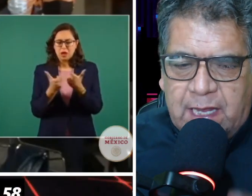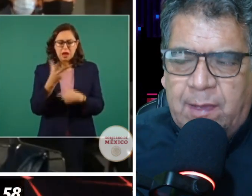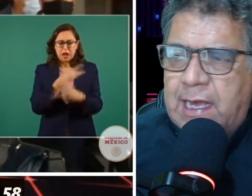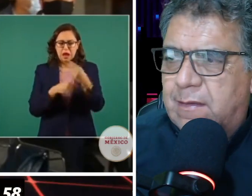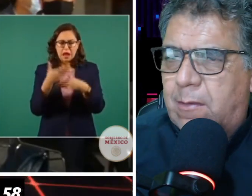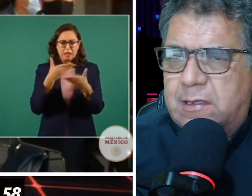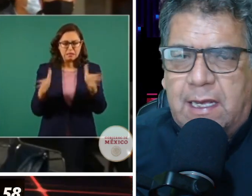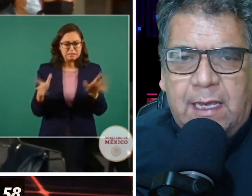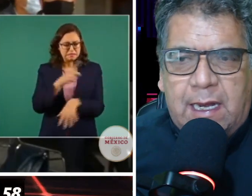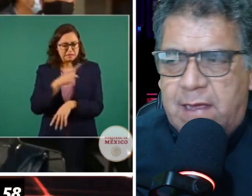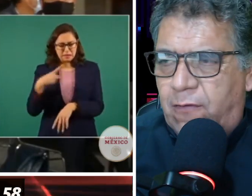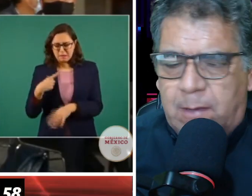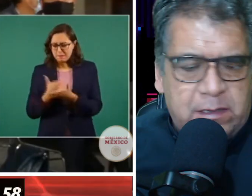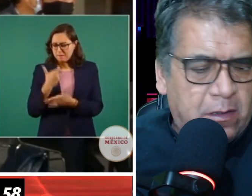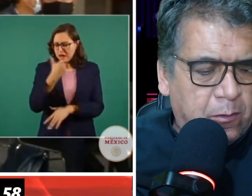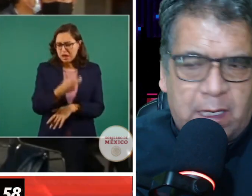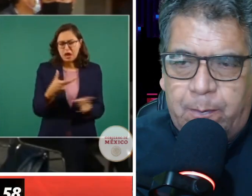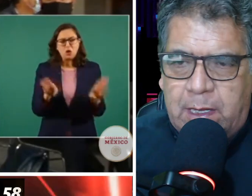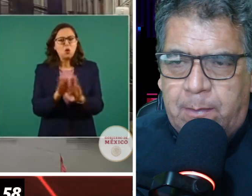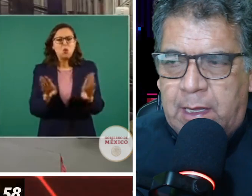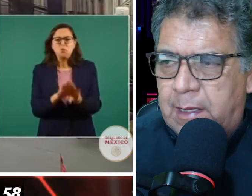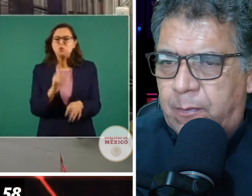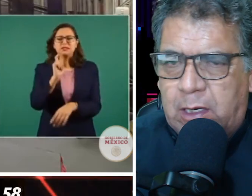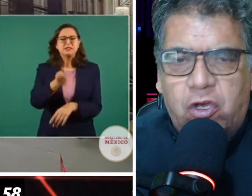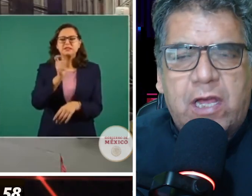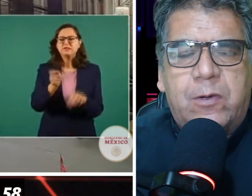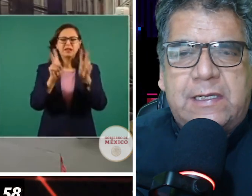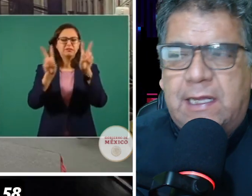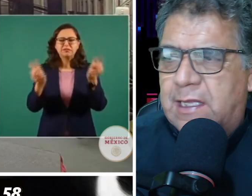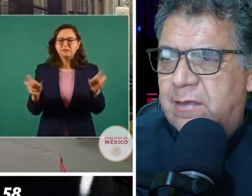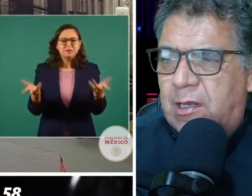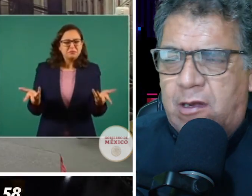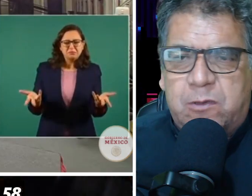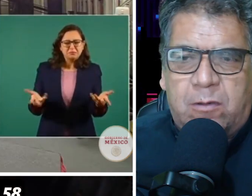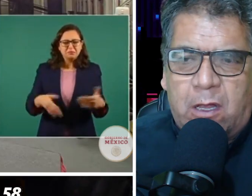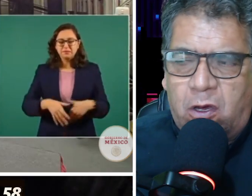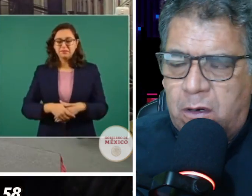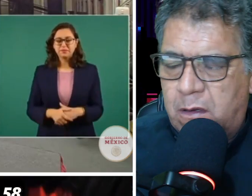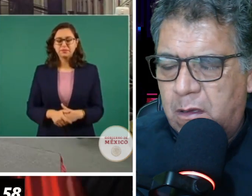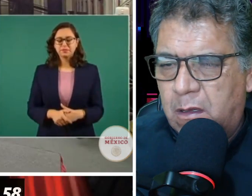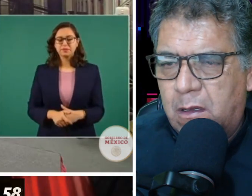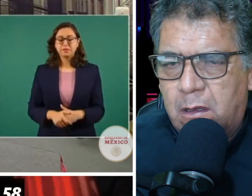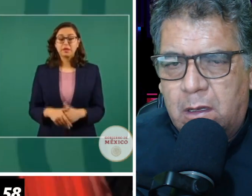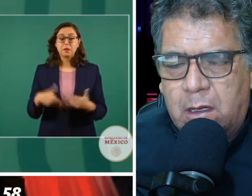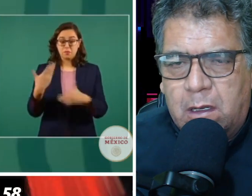Amigos y amigas, vamos a ir a la información muy rápidamente porque hoy el presidente Andrés Manuel López Obrador